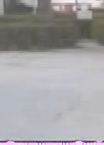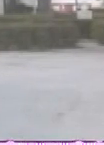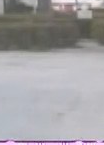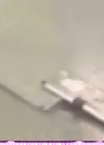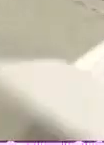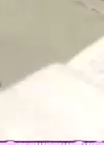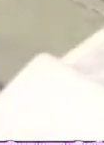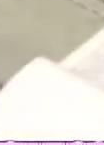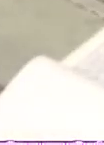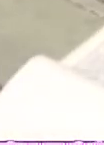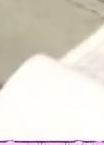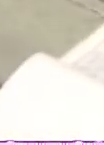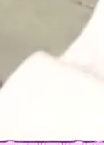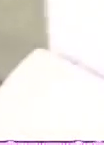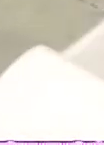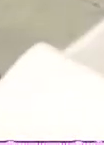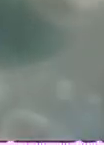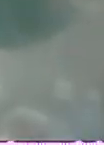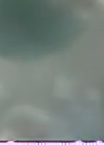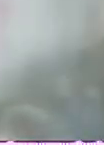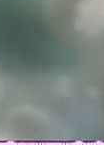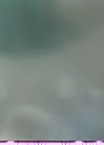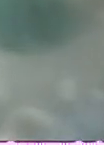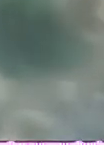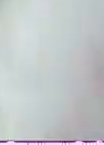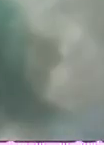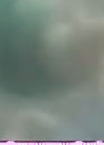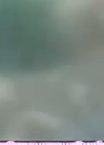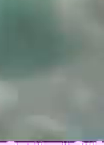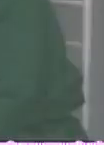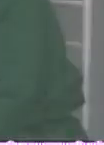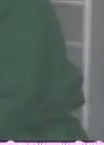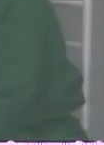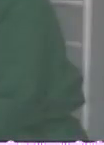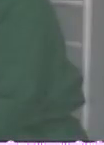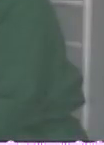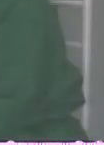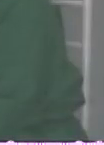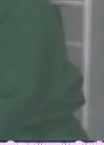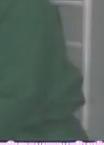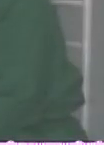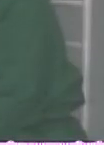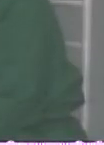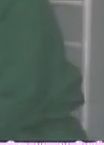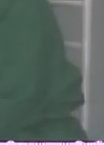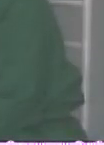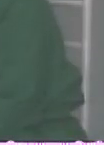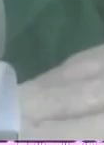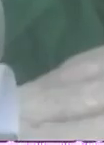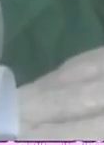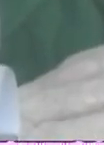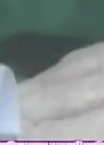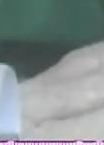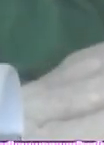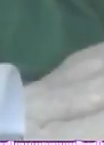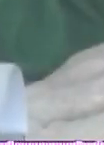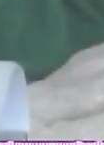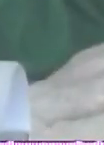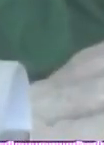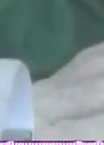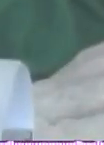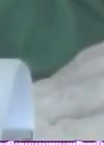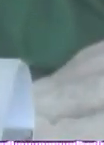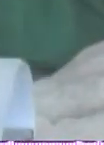Ellos fueron los primeros en conocer el rostro de la COVID-19 cuando apenas se manifestaban los primeros casos en el país y en la provincia de